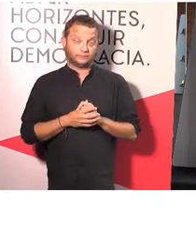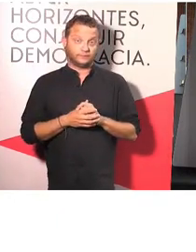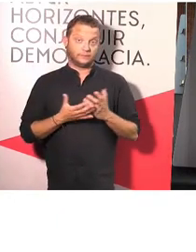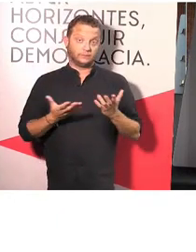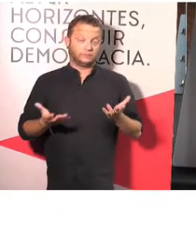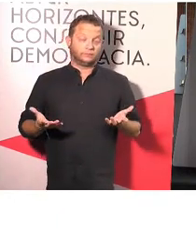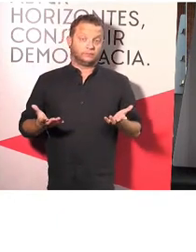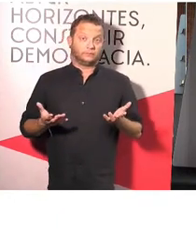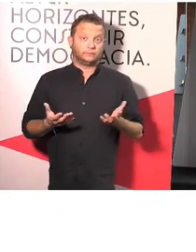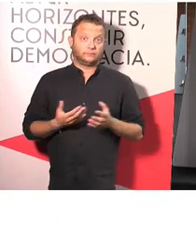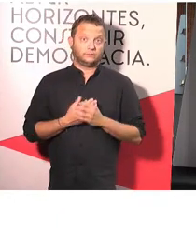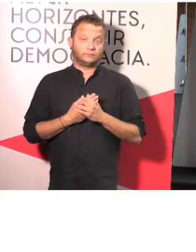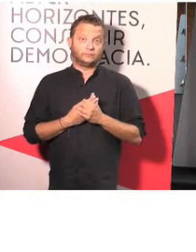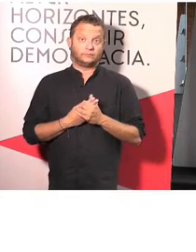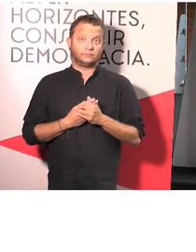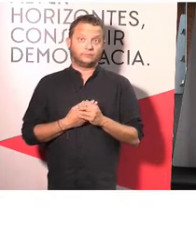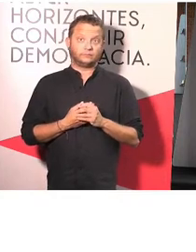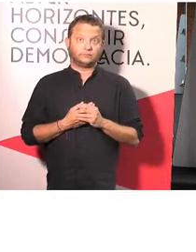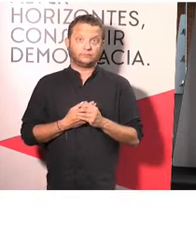como decía,